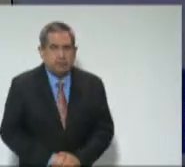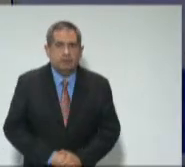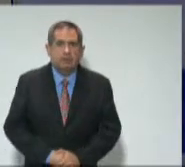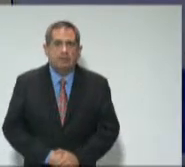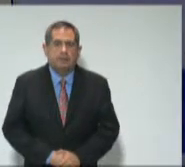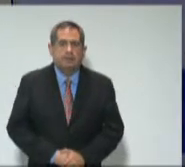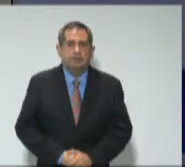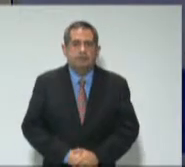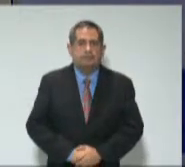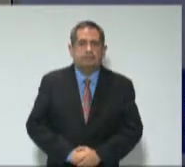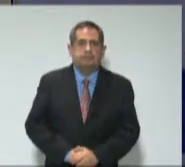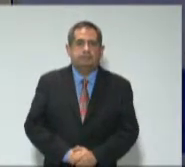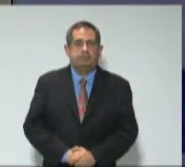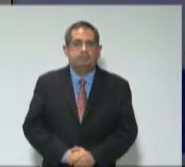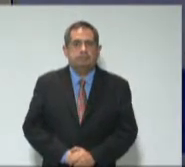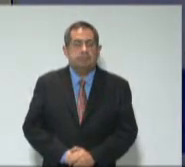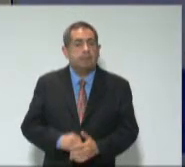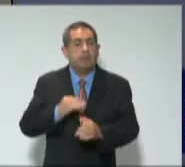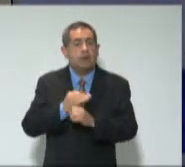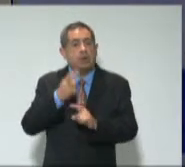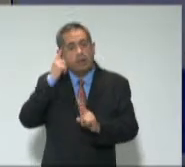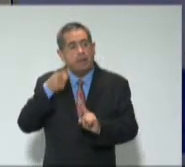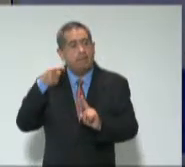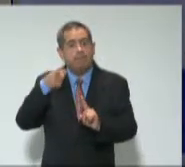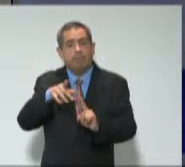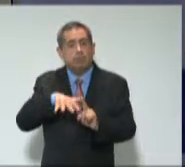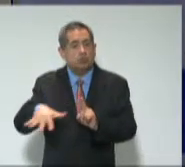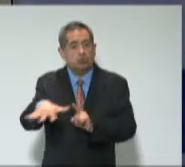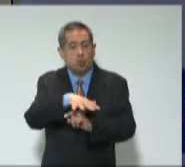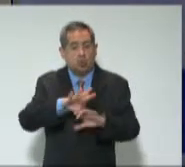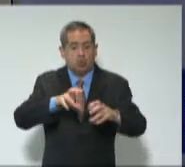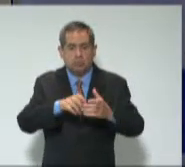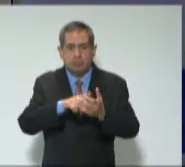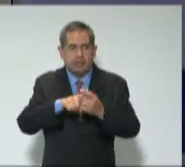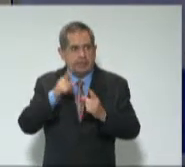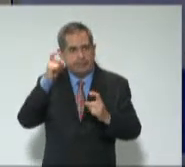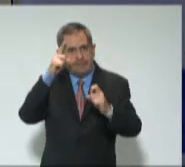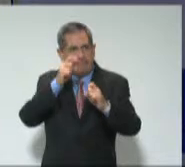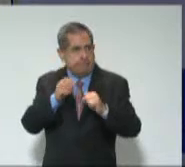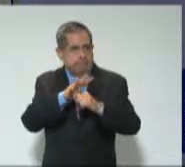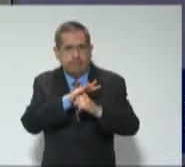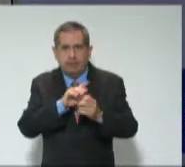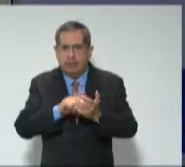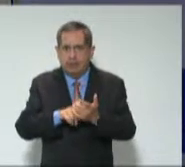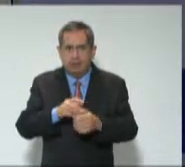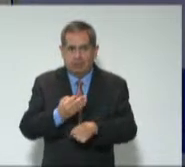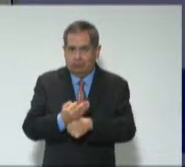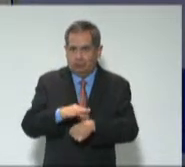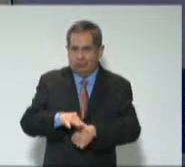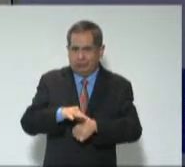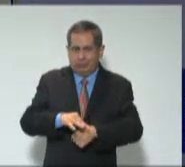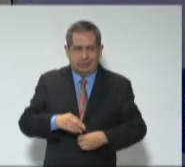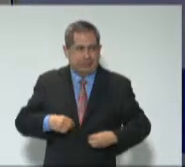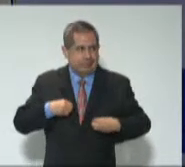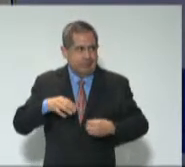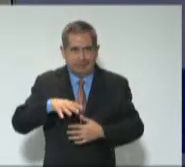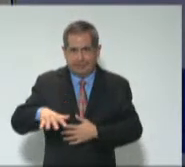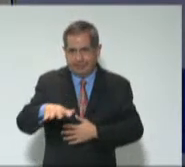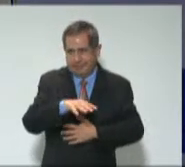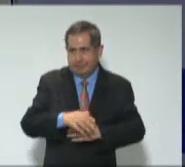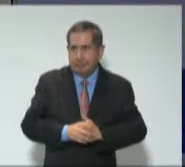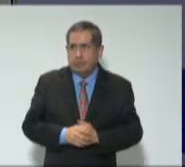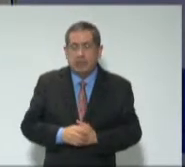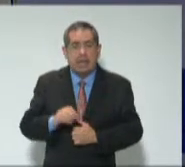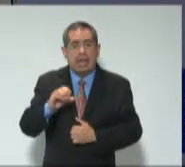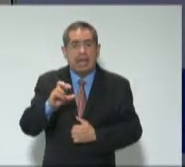en este desafío que nos está eh tocando vivir en el mundo la